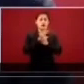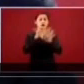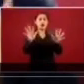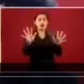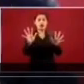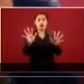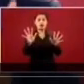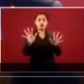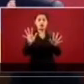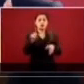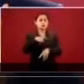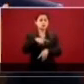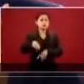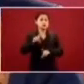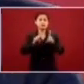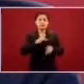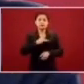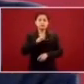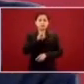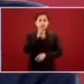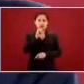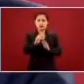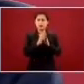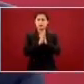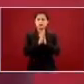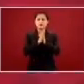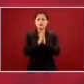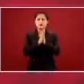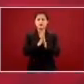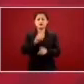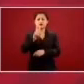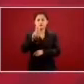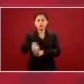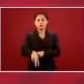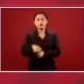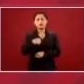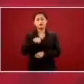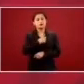es lamentable, tengo que andar